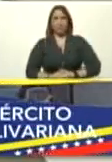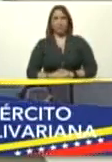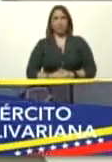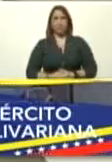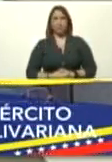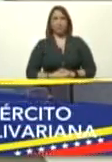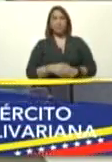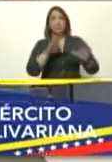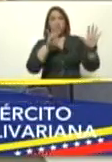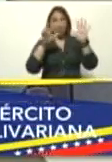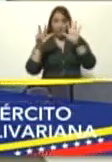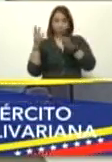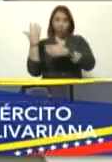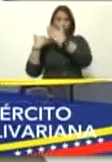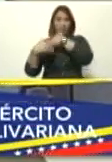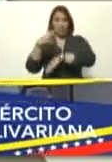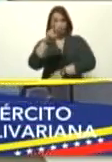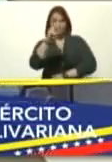18, hace dos días,